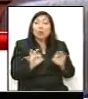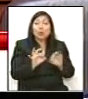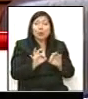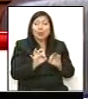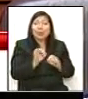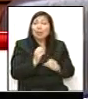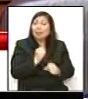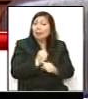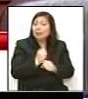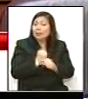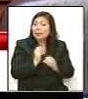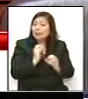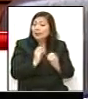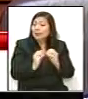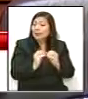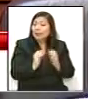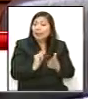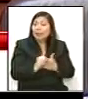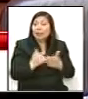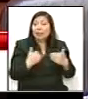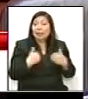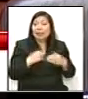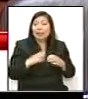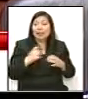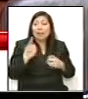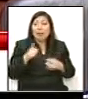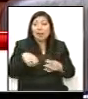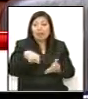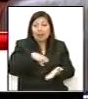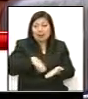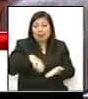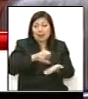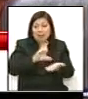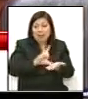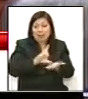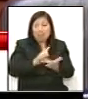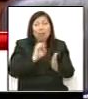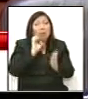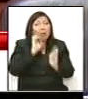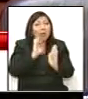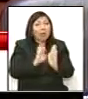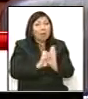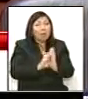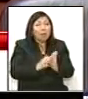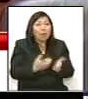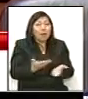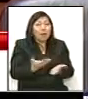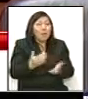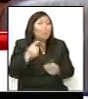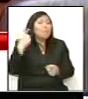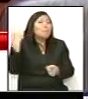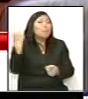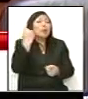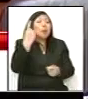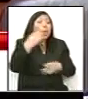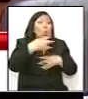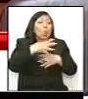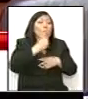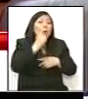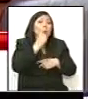obras adecuadas que se deben hacer para las ciudades. Como recordaremos, el